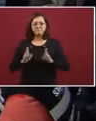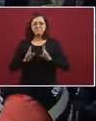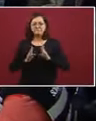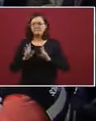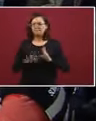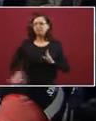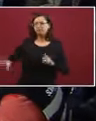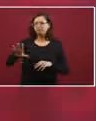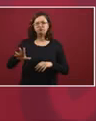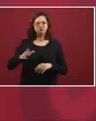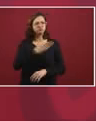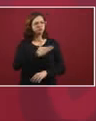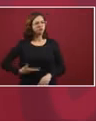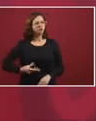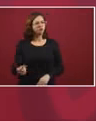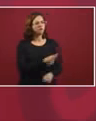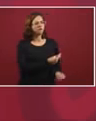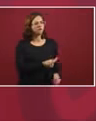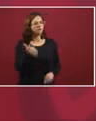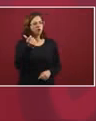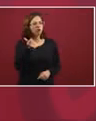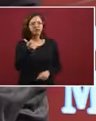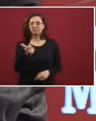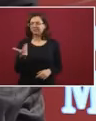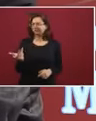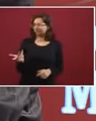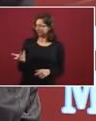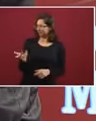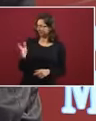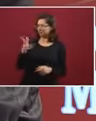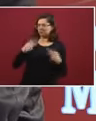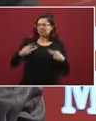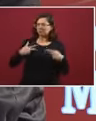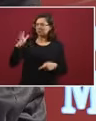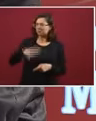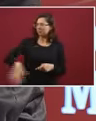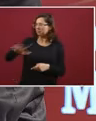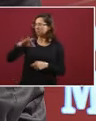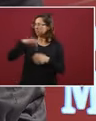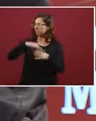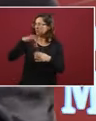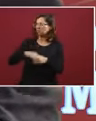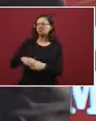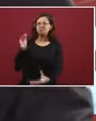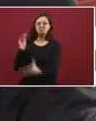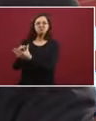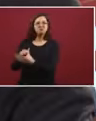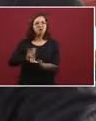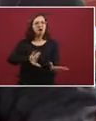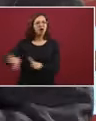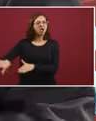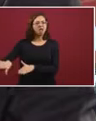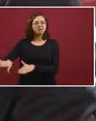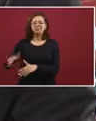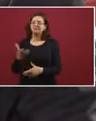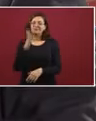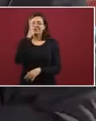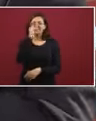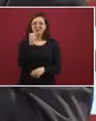presidente constitucionalmente electo y en funciones. Y es lo que estamos diciendo y es lo que vamos a hacer